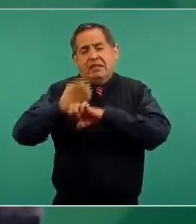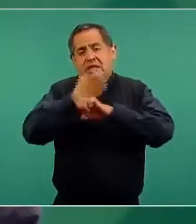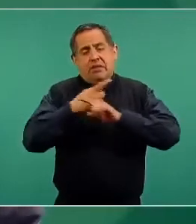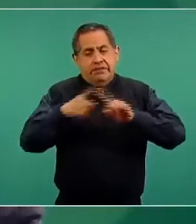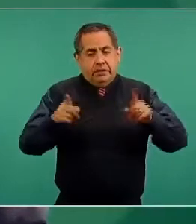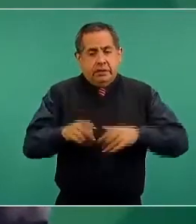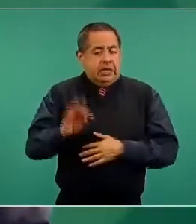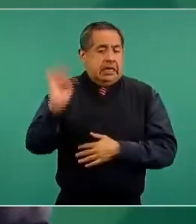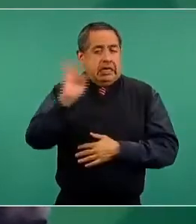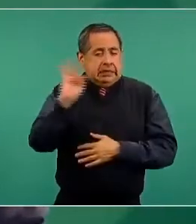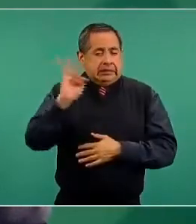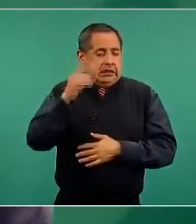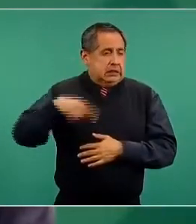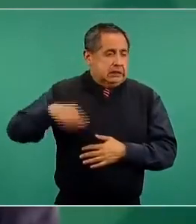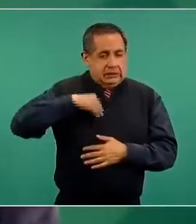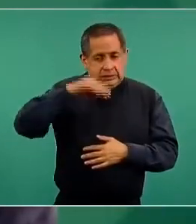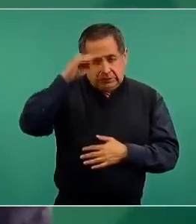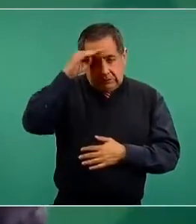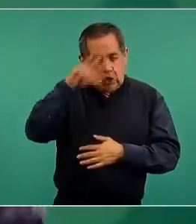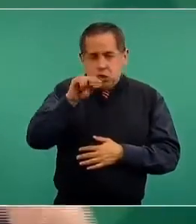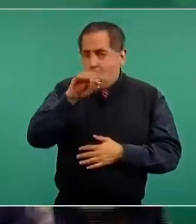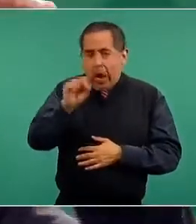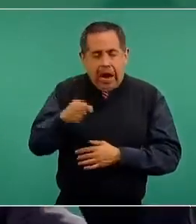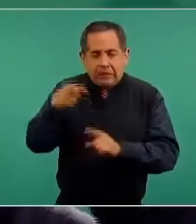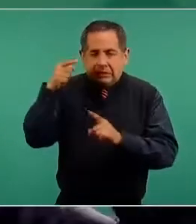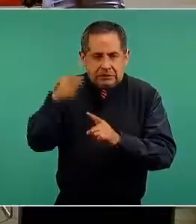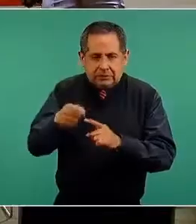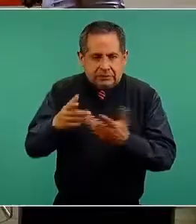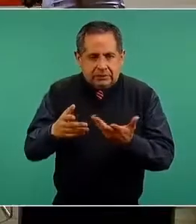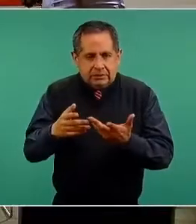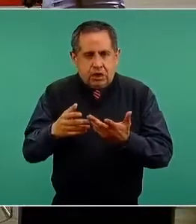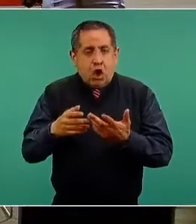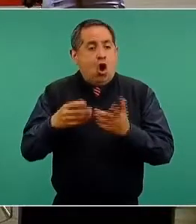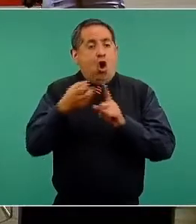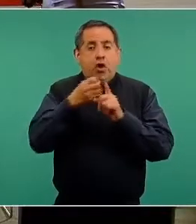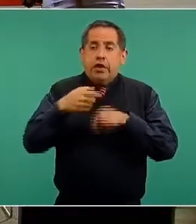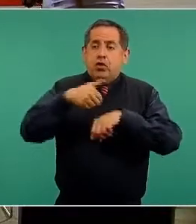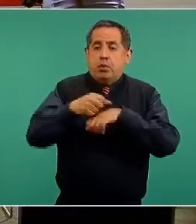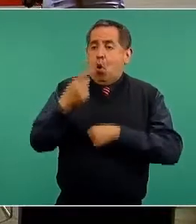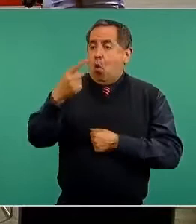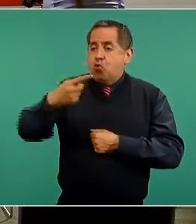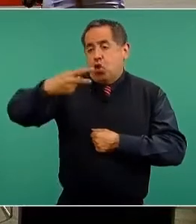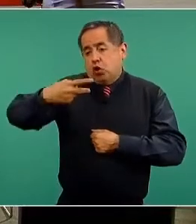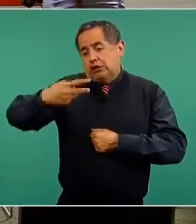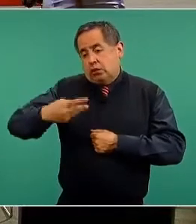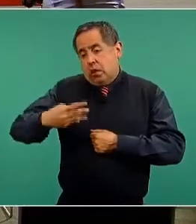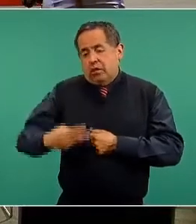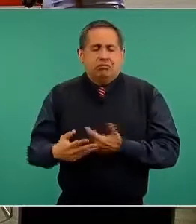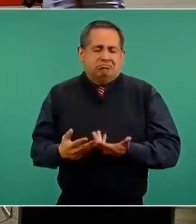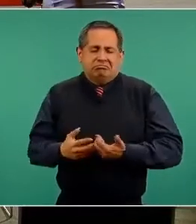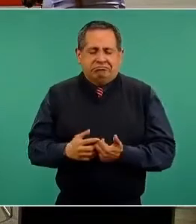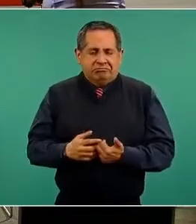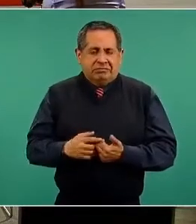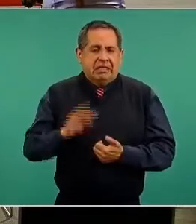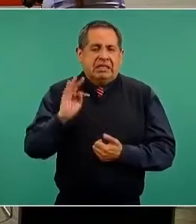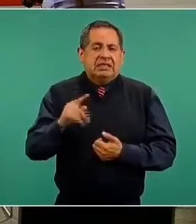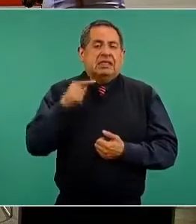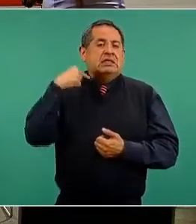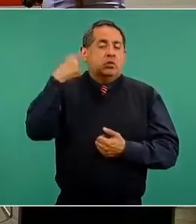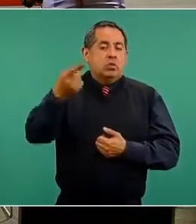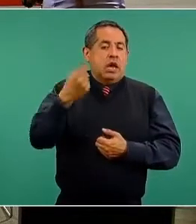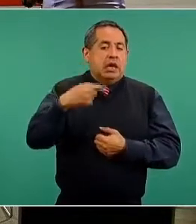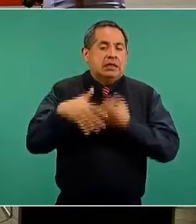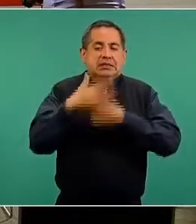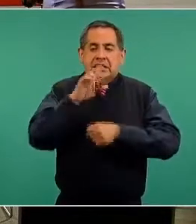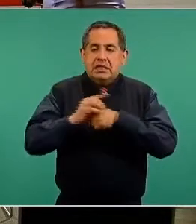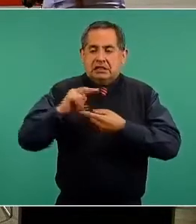si pretendiéramos, que no es factible técnicamente, ordenarlos por riesgo, es posible que en la siguiente quincena ese orden ya